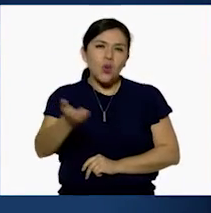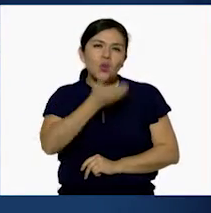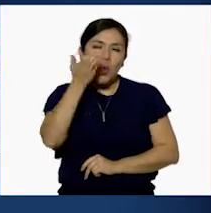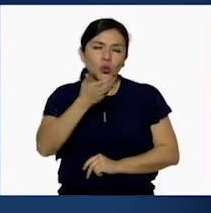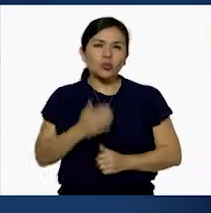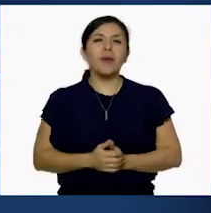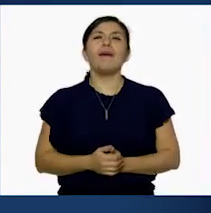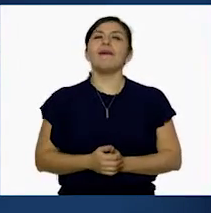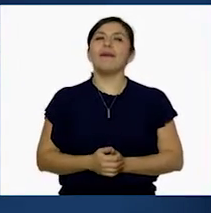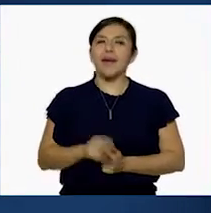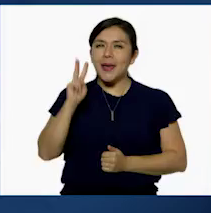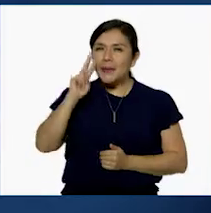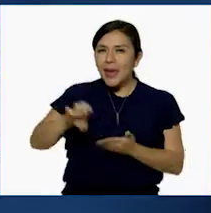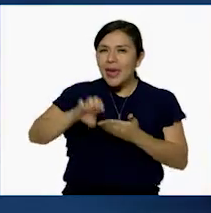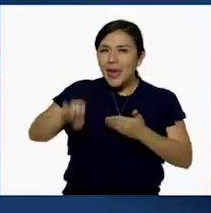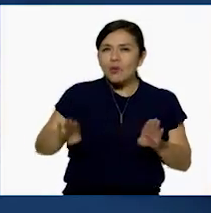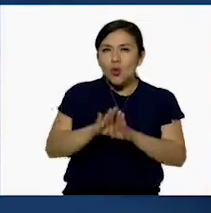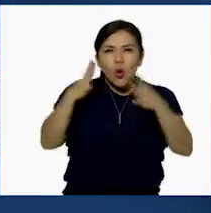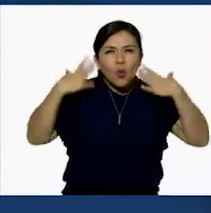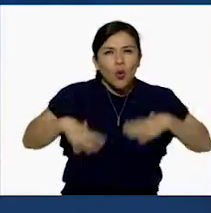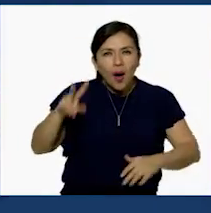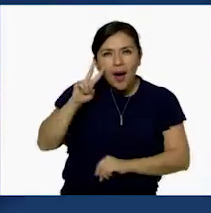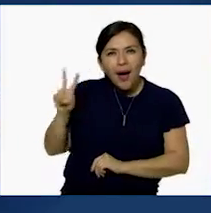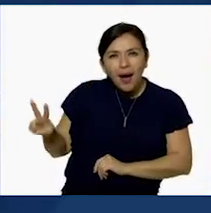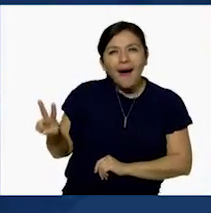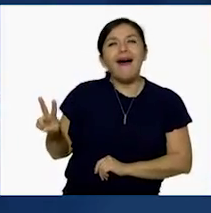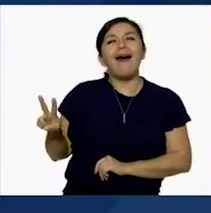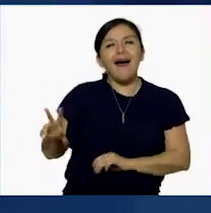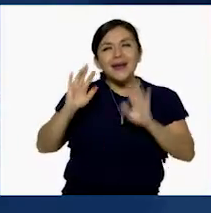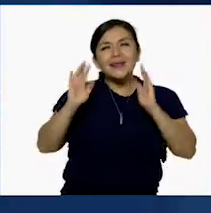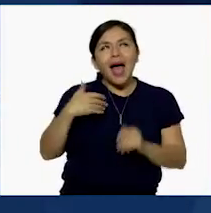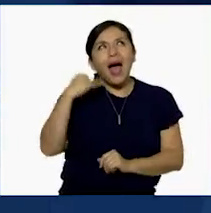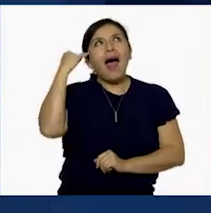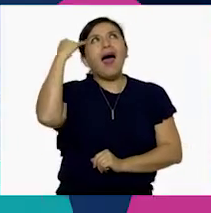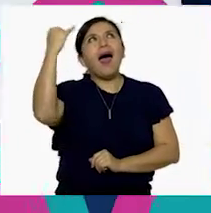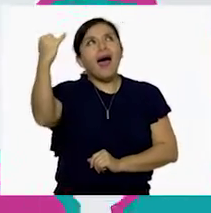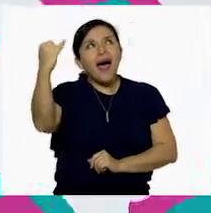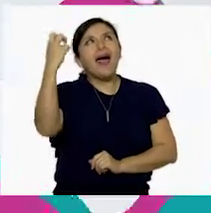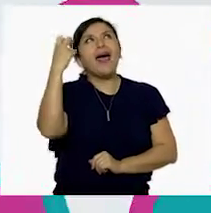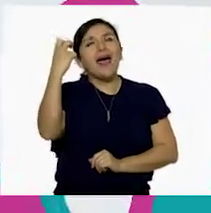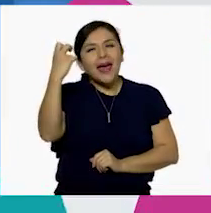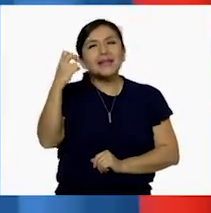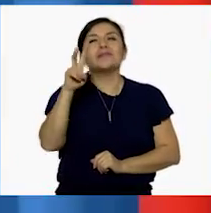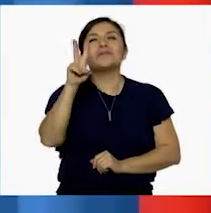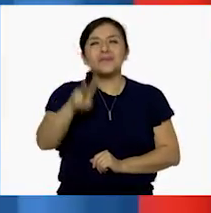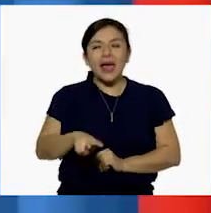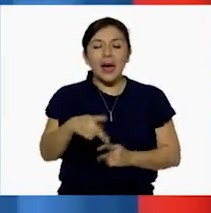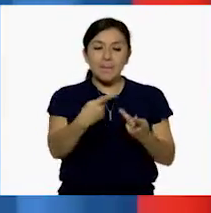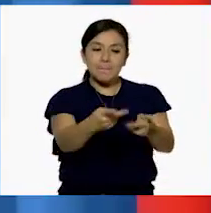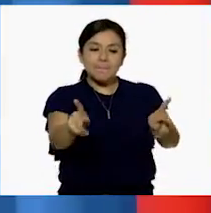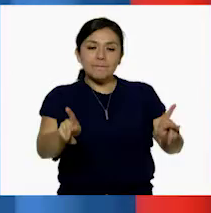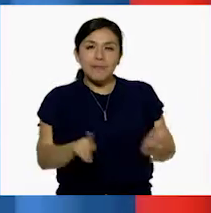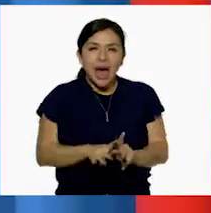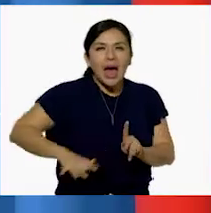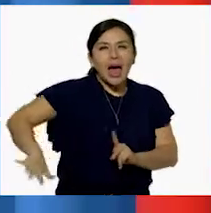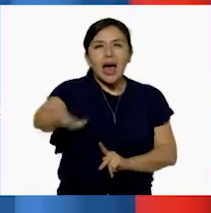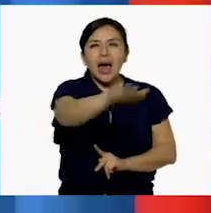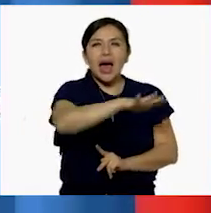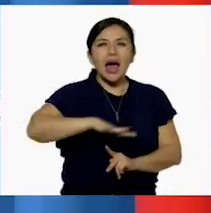ya vemos un ejemplo en pantalla. Ahora sí puedo imaginar mejor la escena. La plaza Shema el Efna, la larga